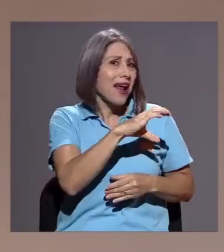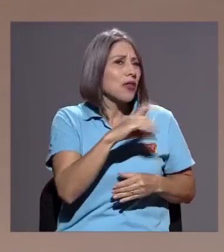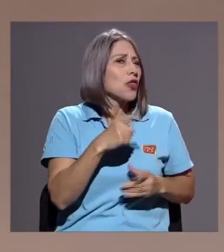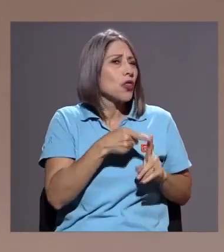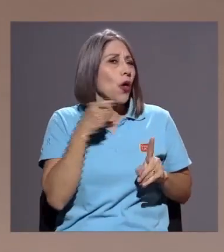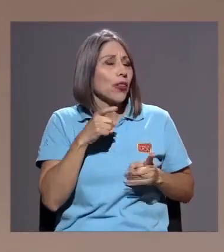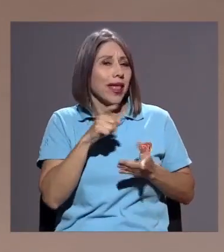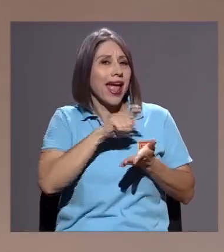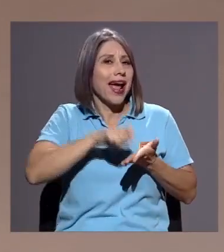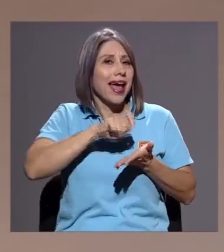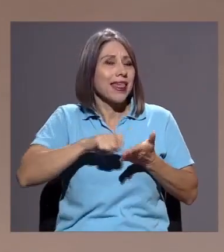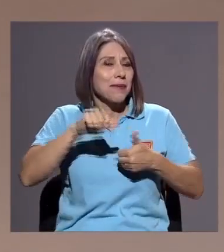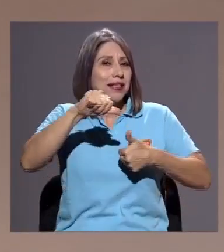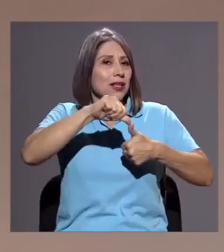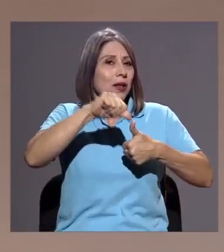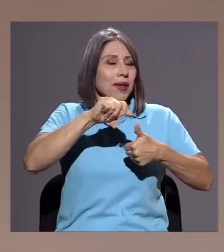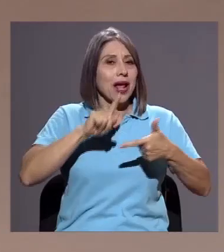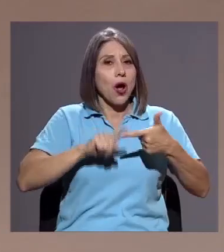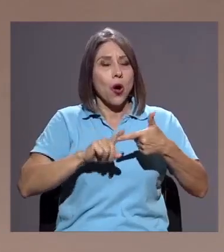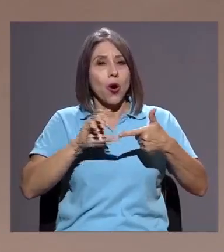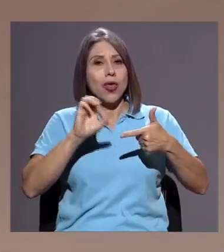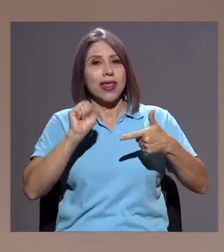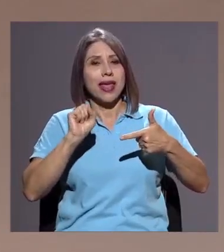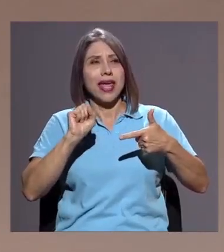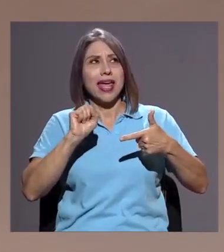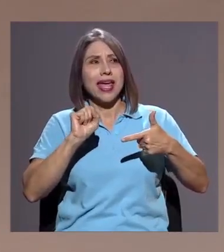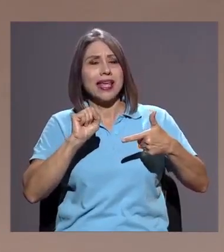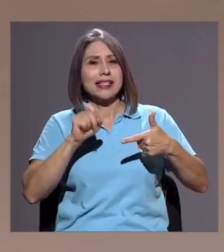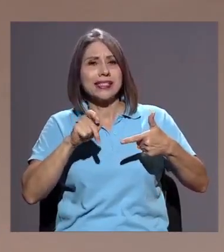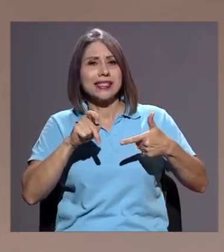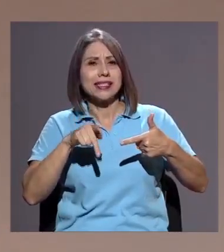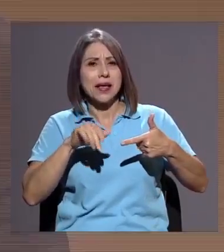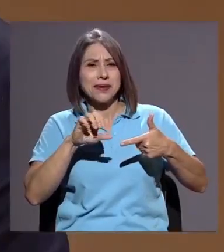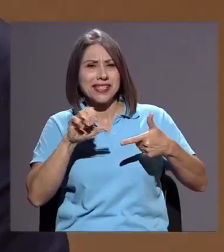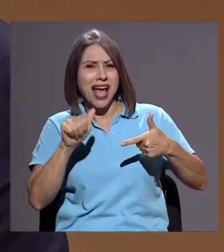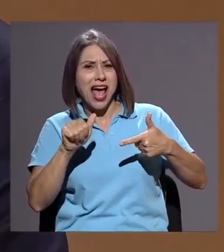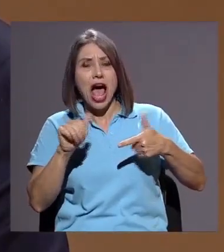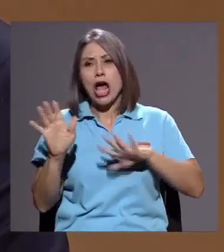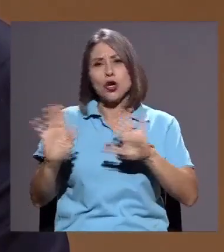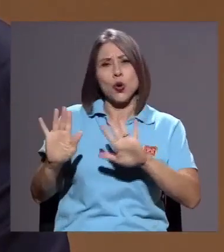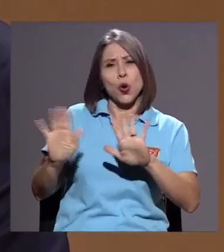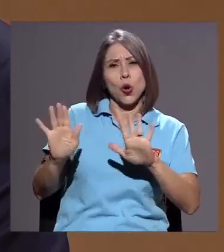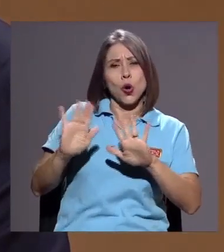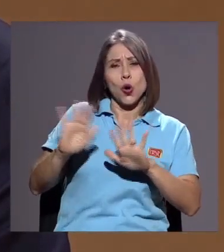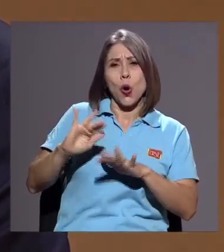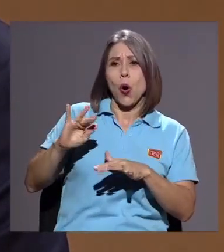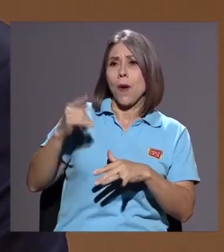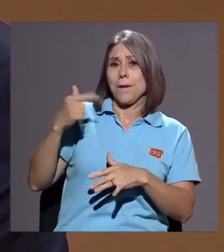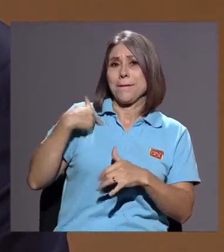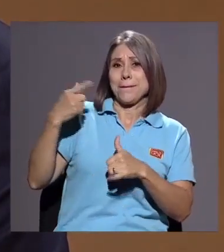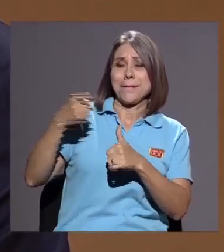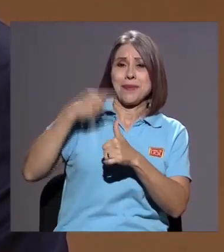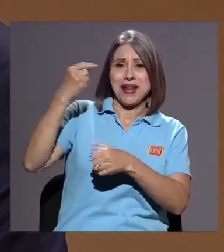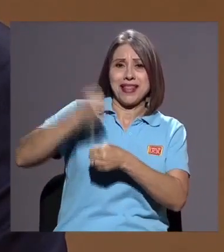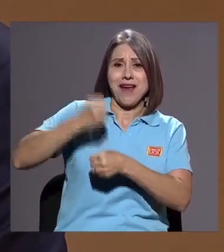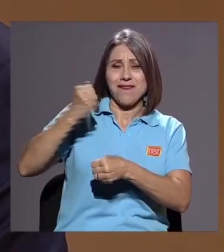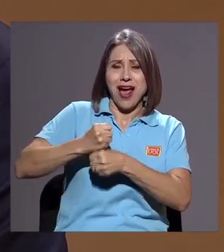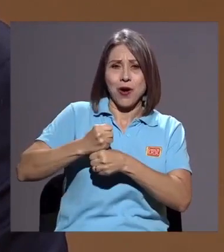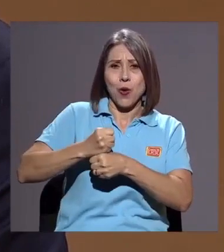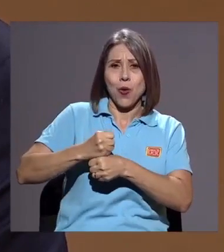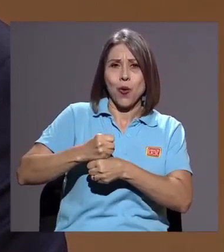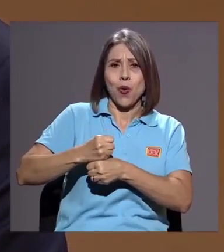Centroamérica o de CEPSA? No. Perdón, sí. No, el salario, ese fue mi primer trabajo. Mi primer trabajo